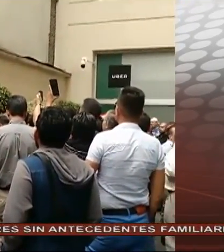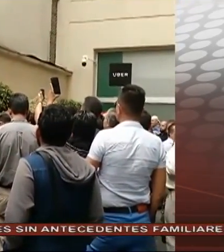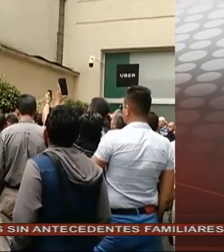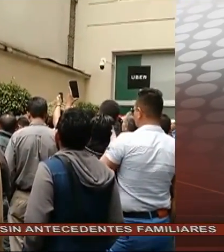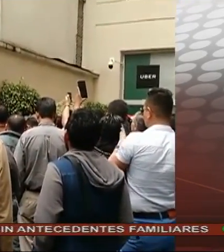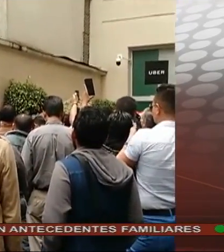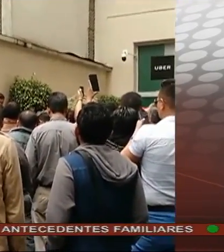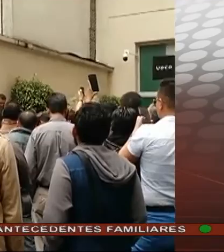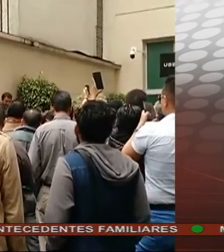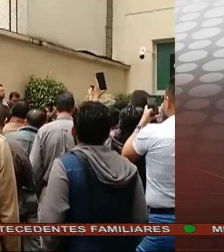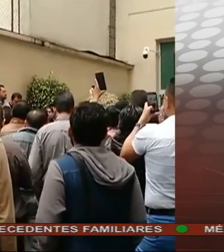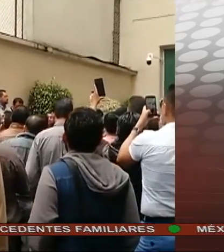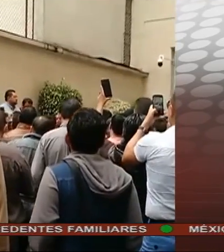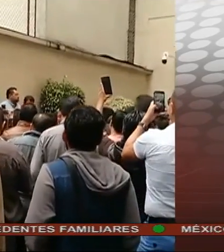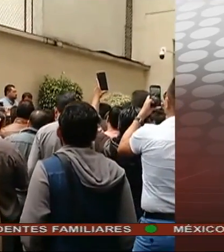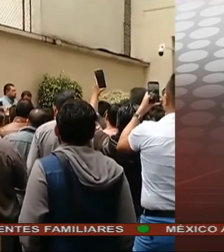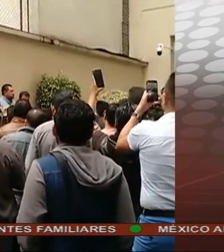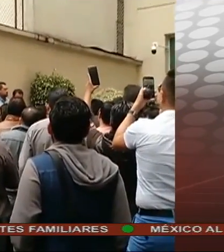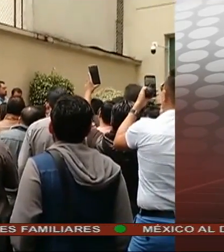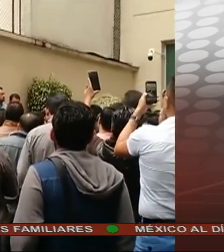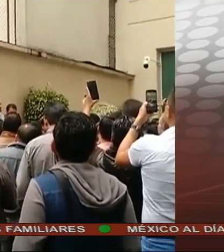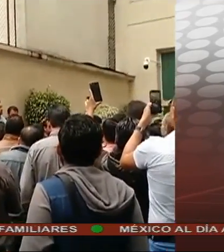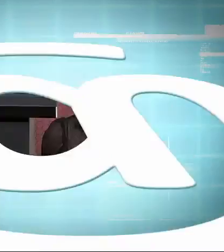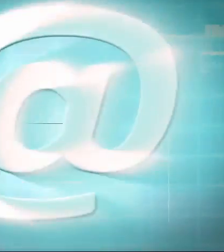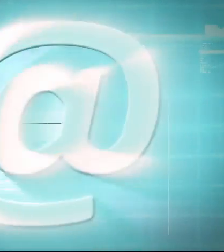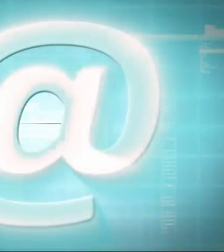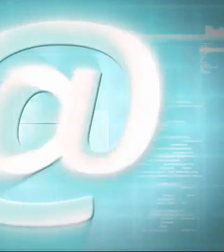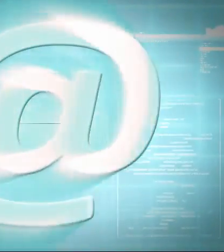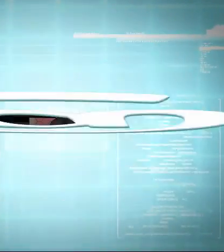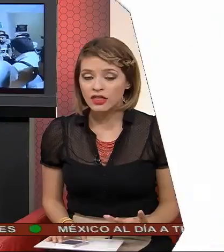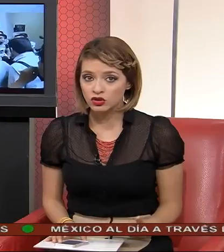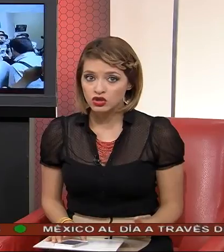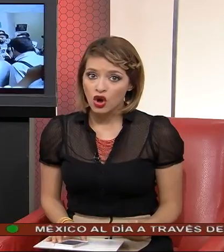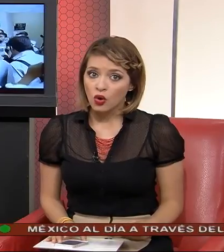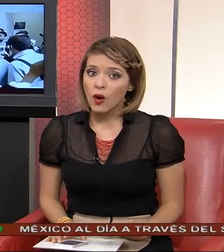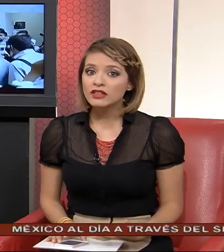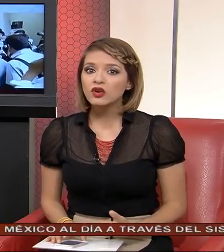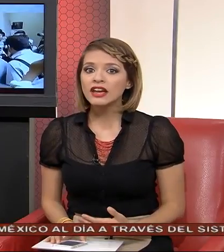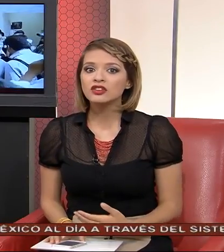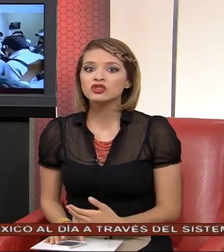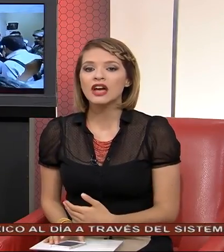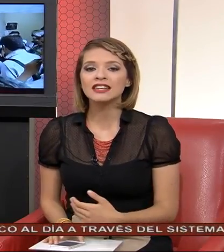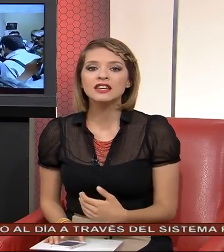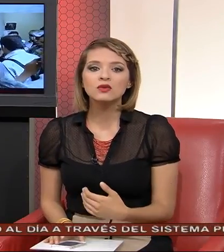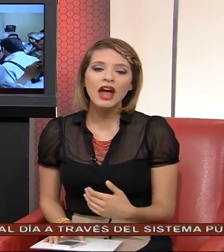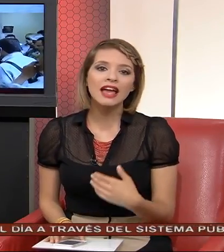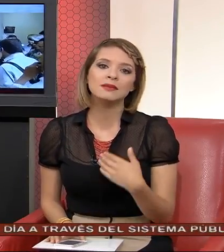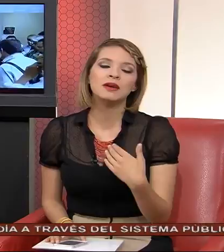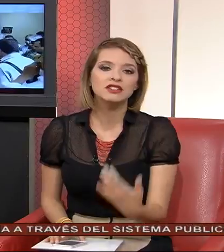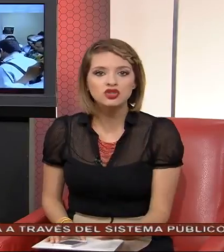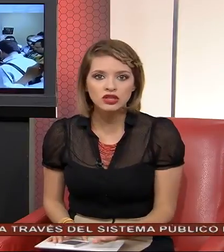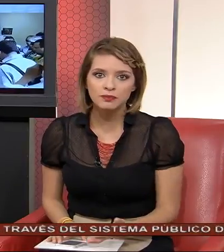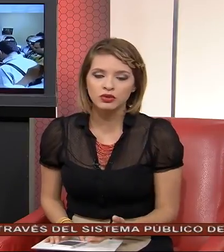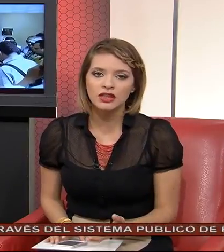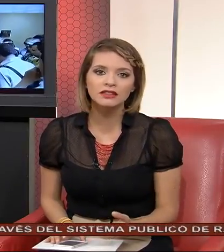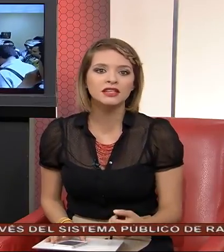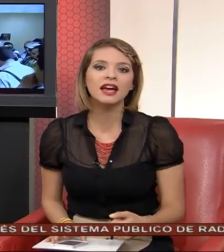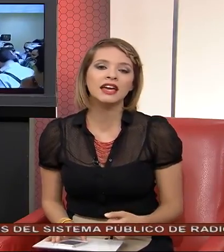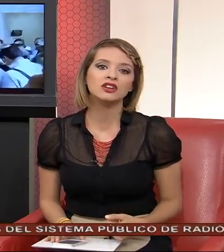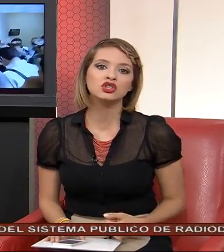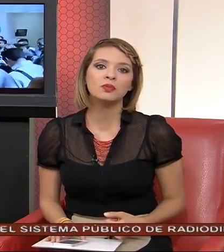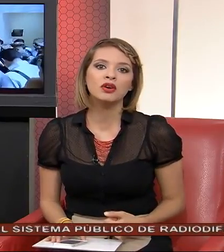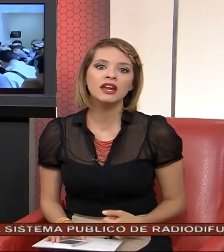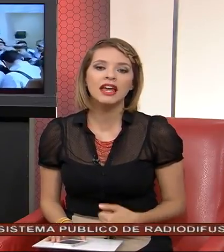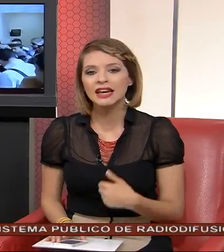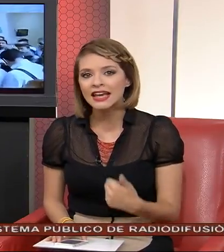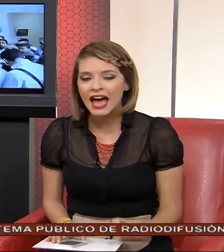Cibeles, basando sus reclamos en que Uber los trata como si fueran empleados cuando ellos hacen una inversión importante, ya